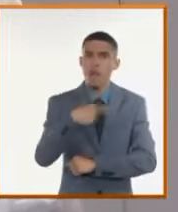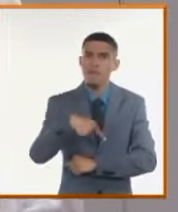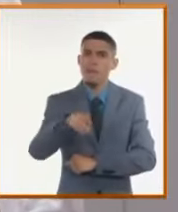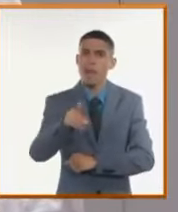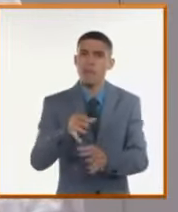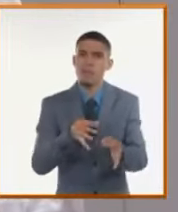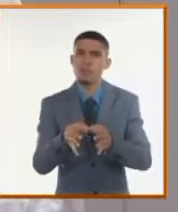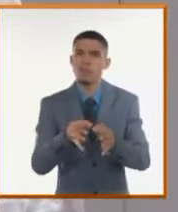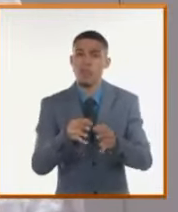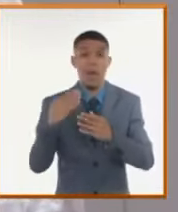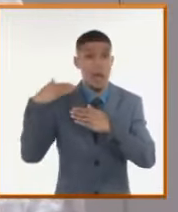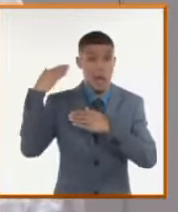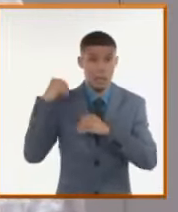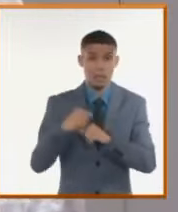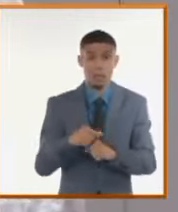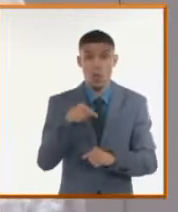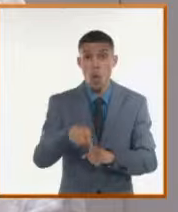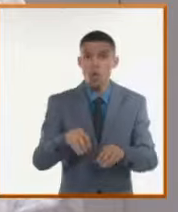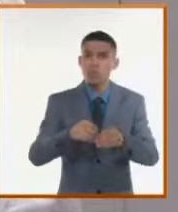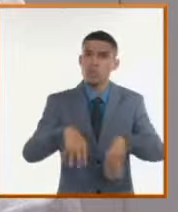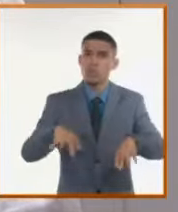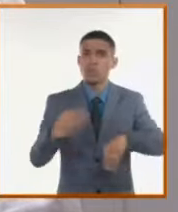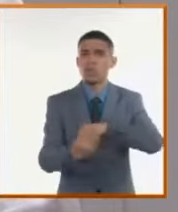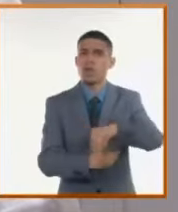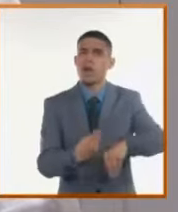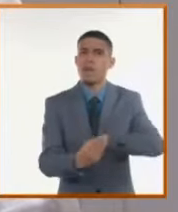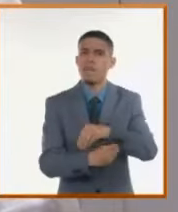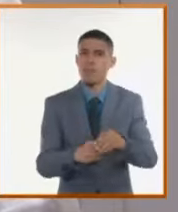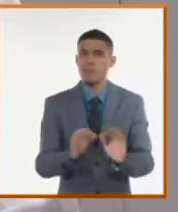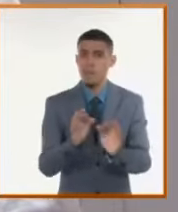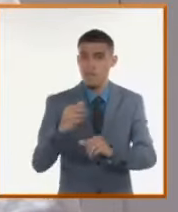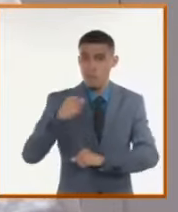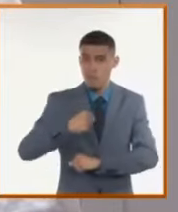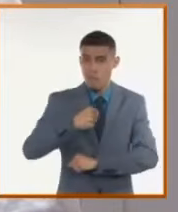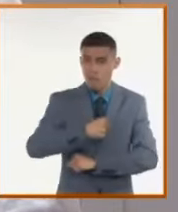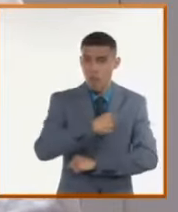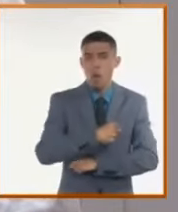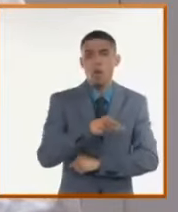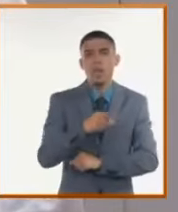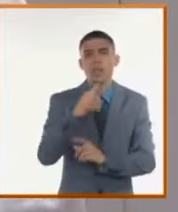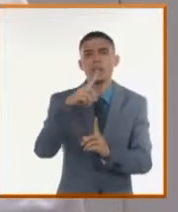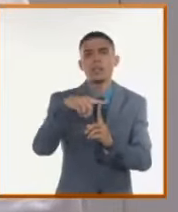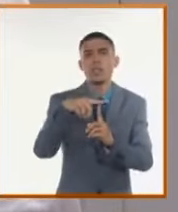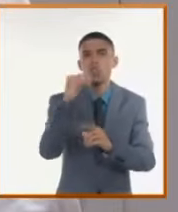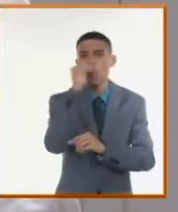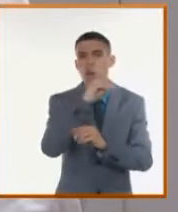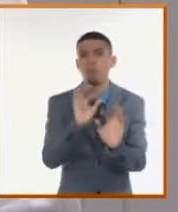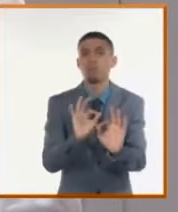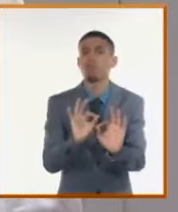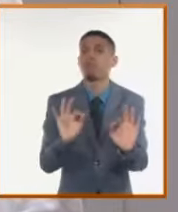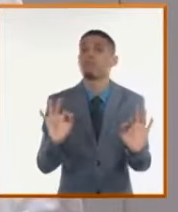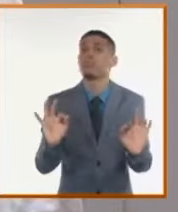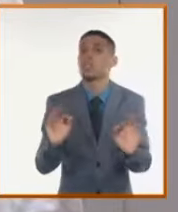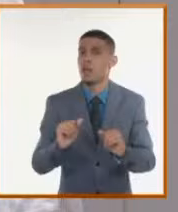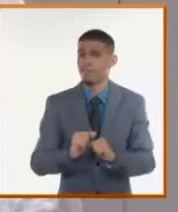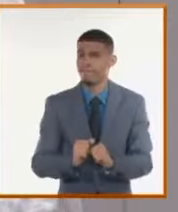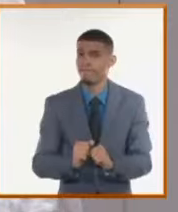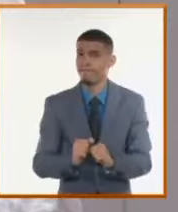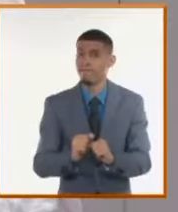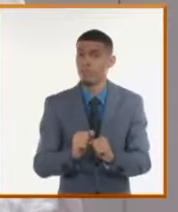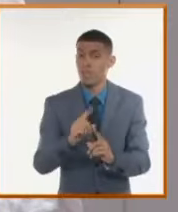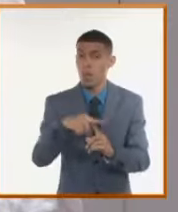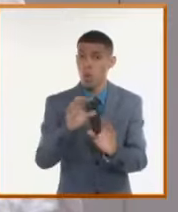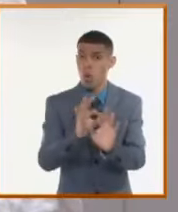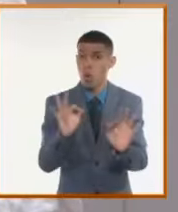pasaje Qué sucede hoy que estos Bones son muy una tecnología obsoleta y no son compatibles con los llamados